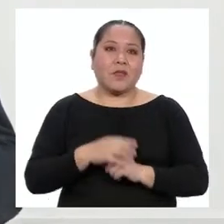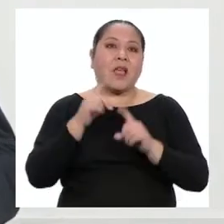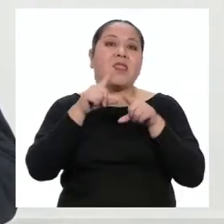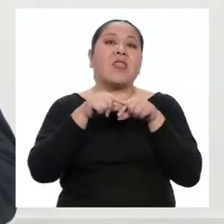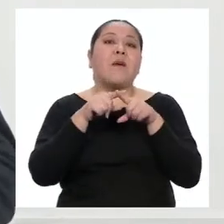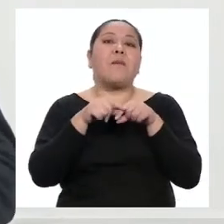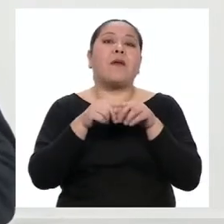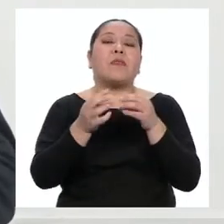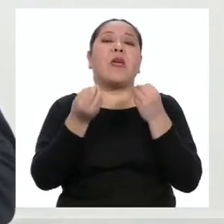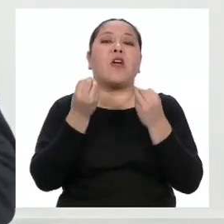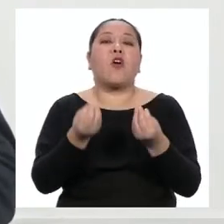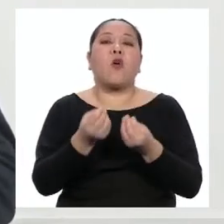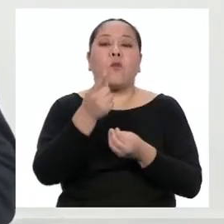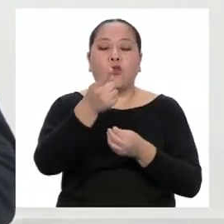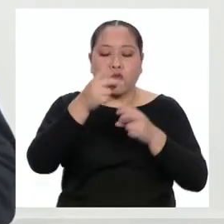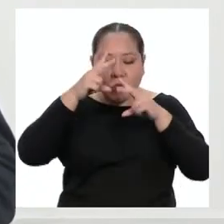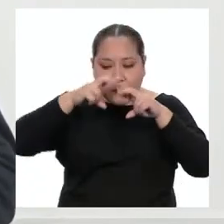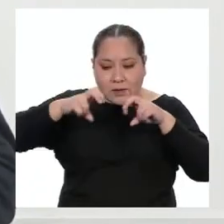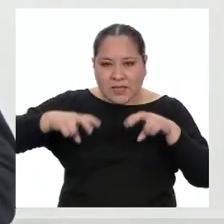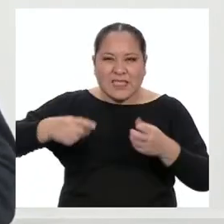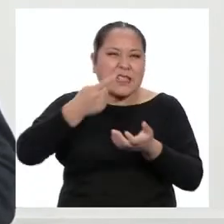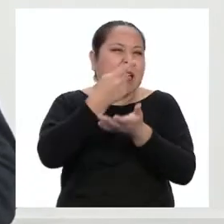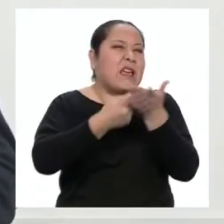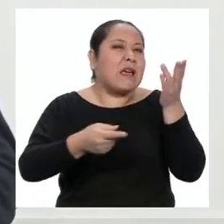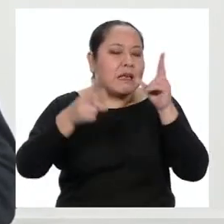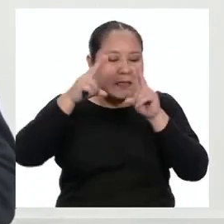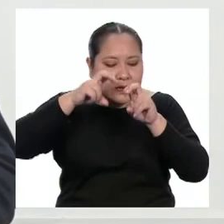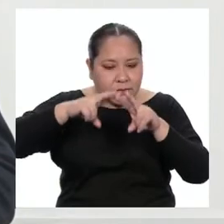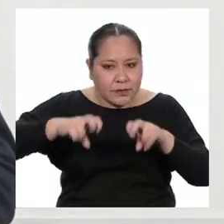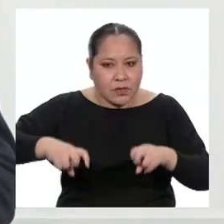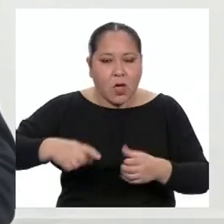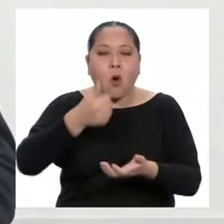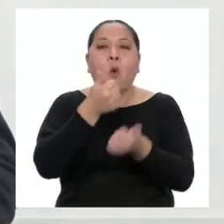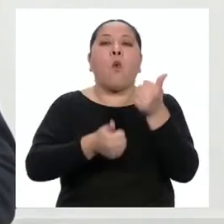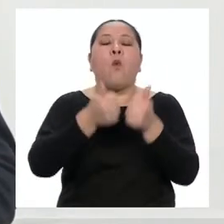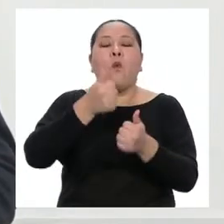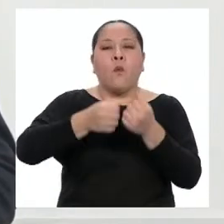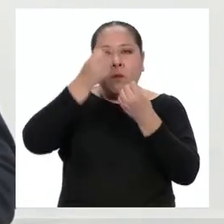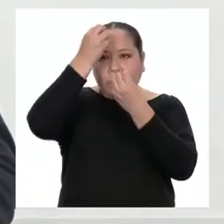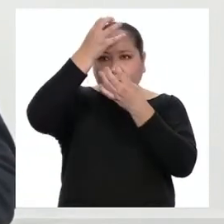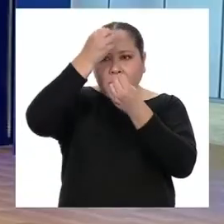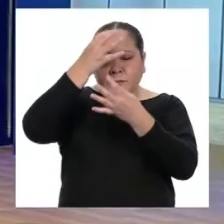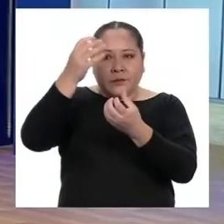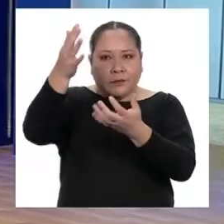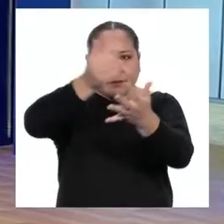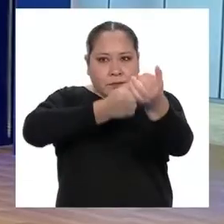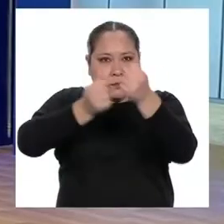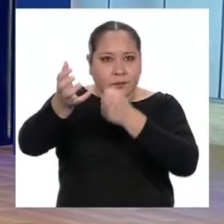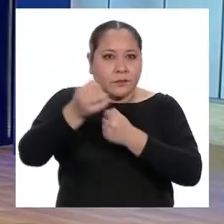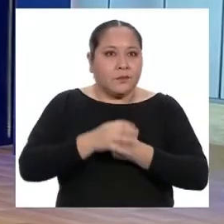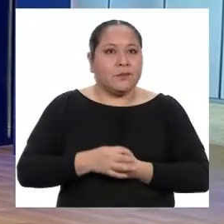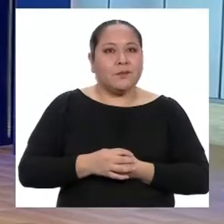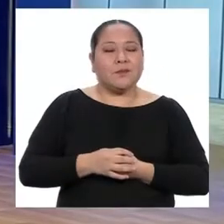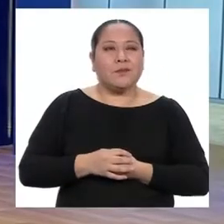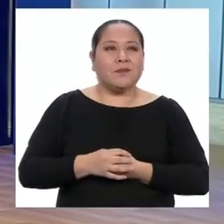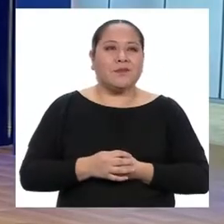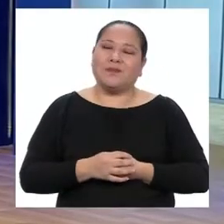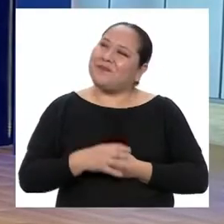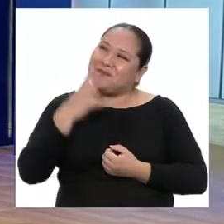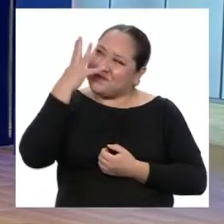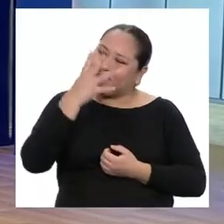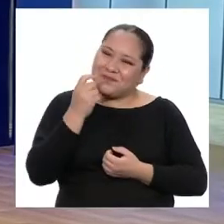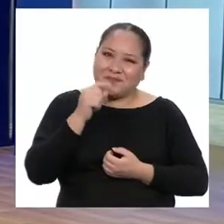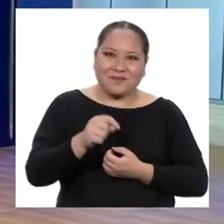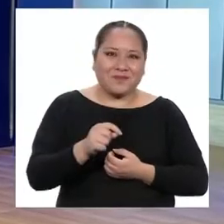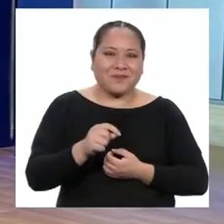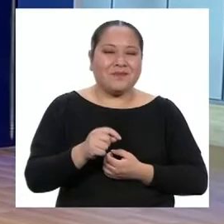depende mucho del estudio que se quiera realizar y el tipo de información que se quiere conseguir. Qué bonito es saber que nos